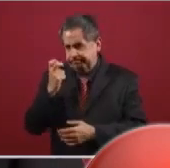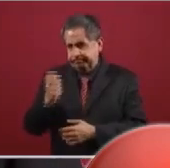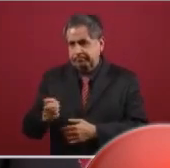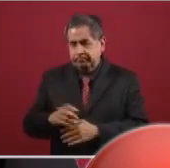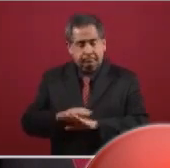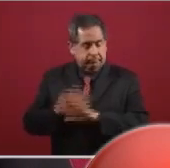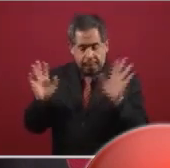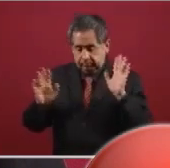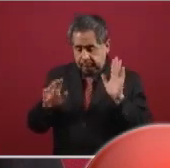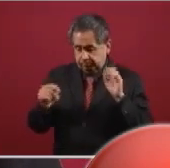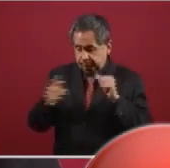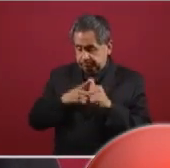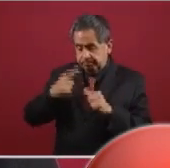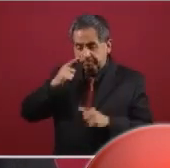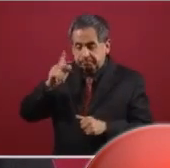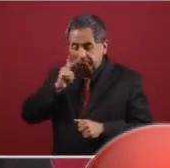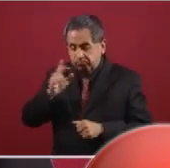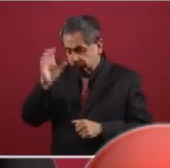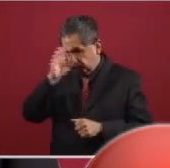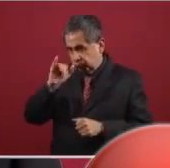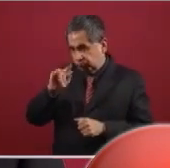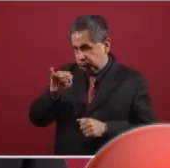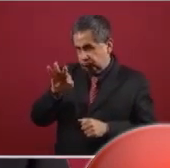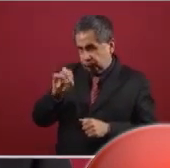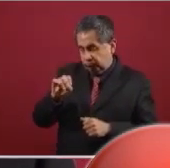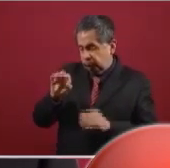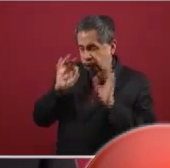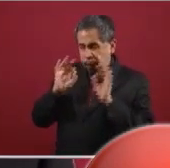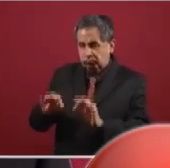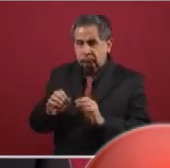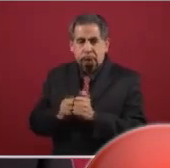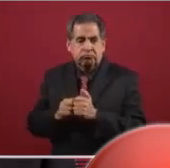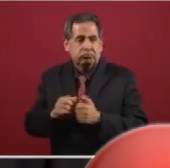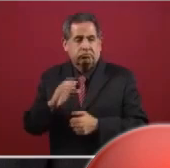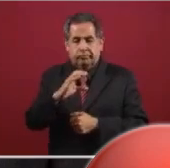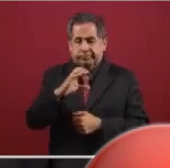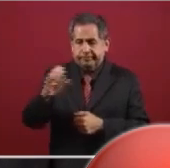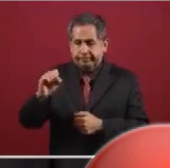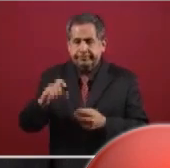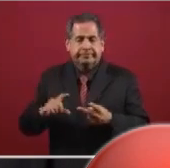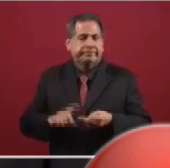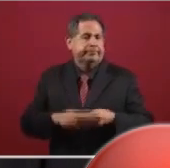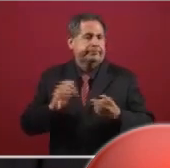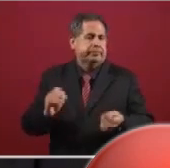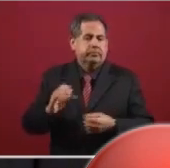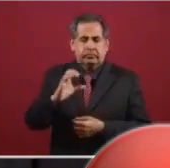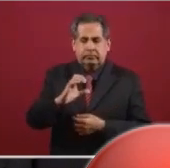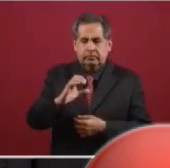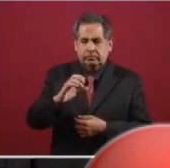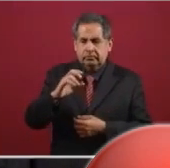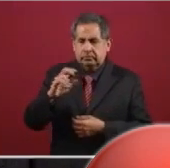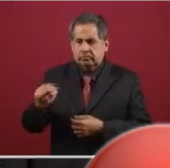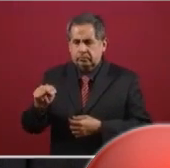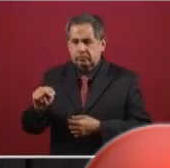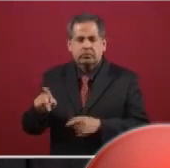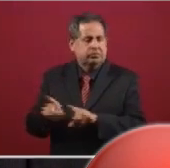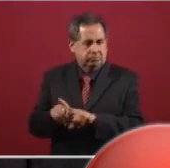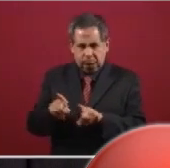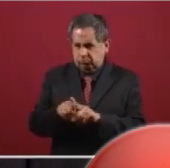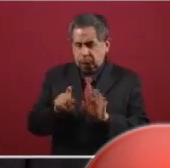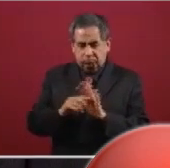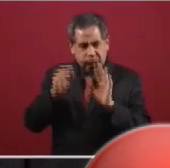en todo lo que hagamos, tanto en ciencias sociales como en las ciencias